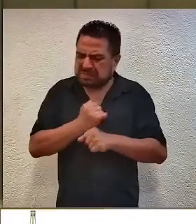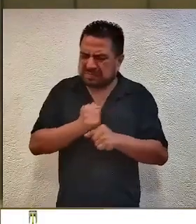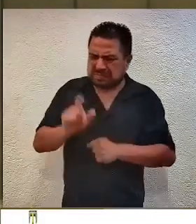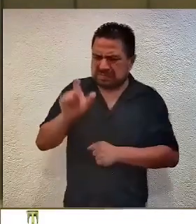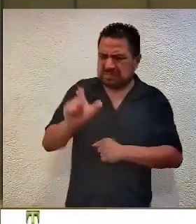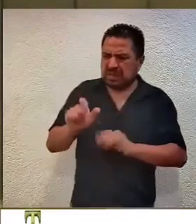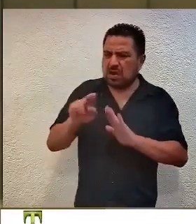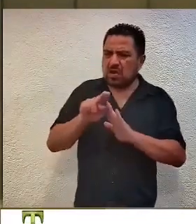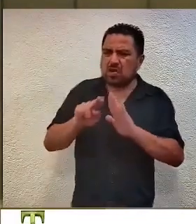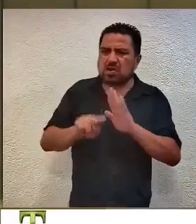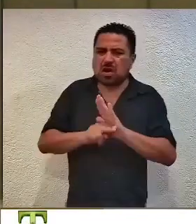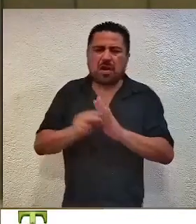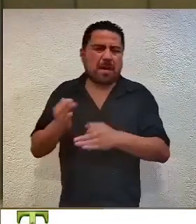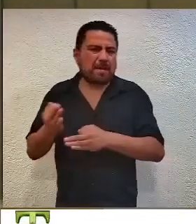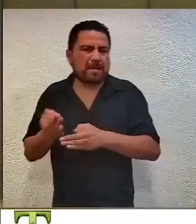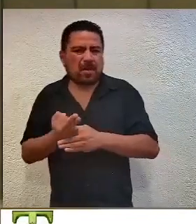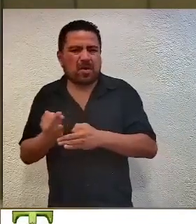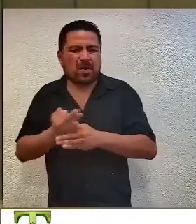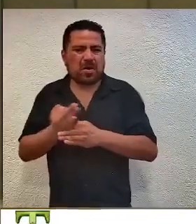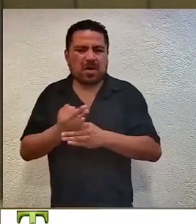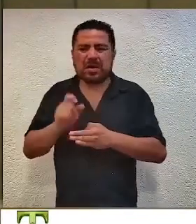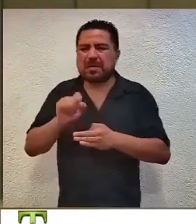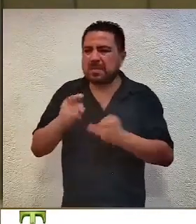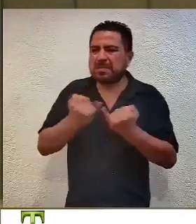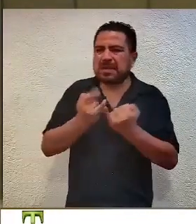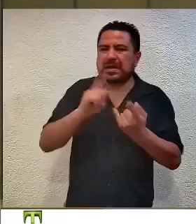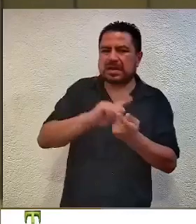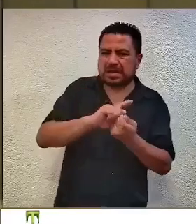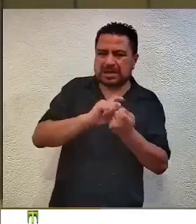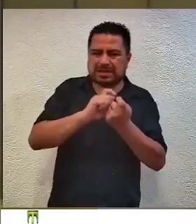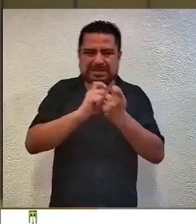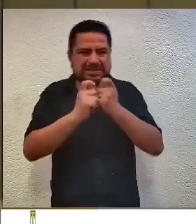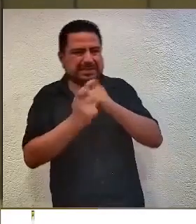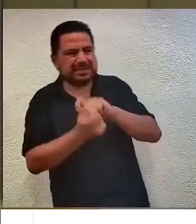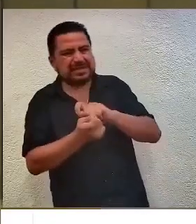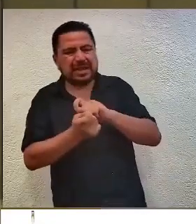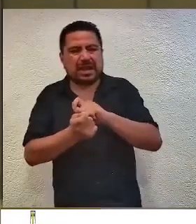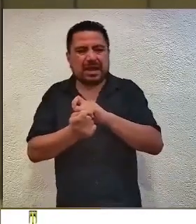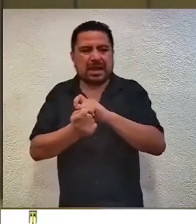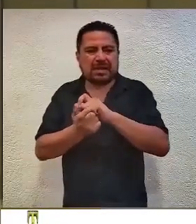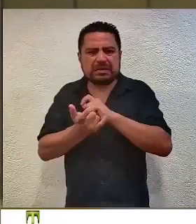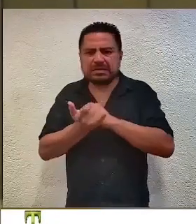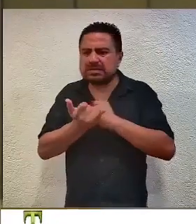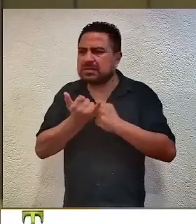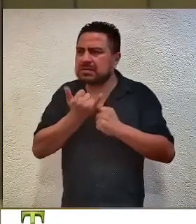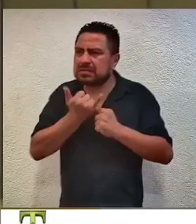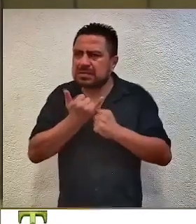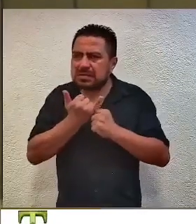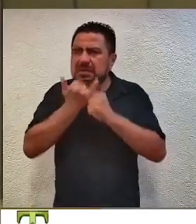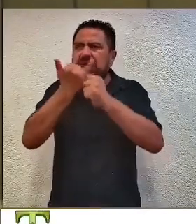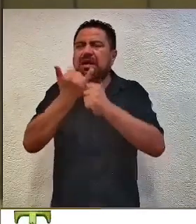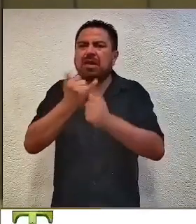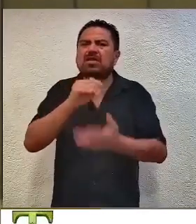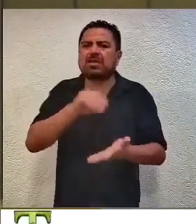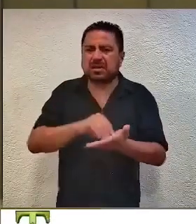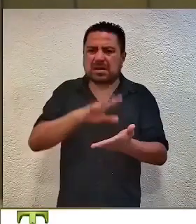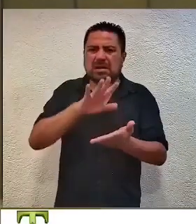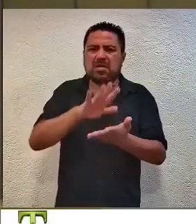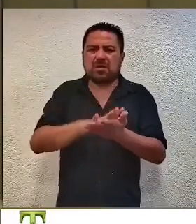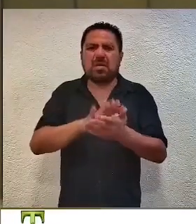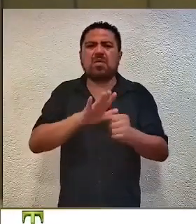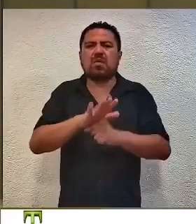norma interna de Morena y su interpretación literal, que lleva erróneamente a establecer que